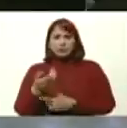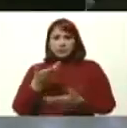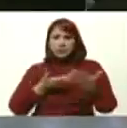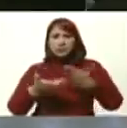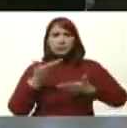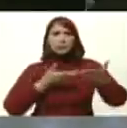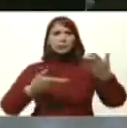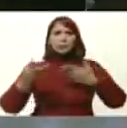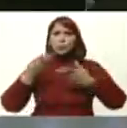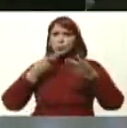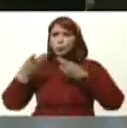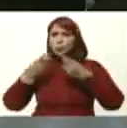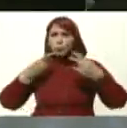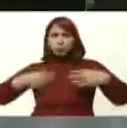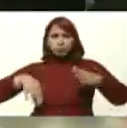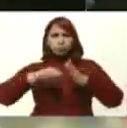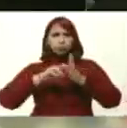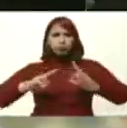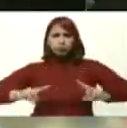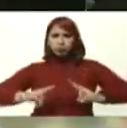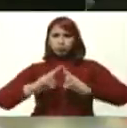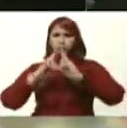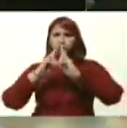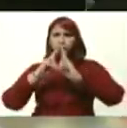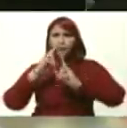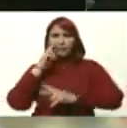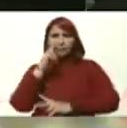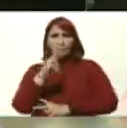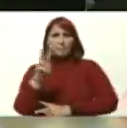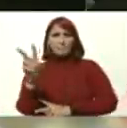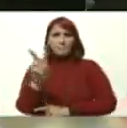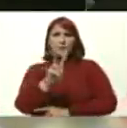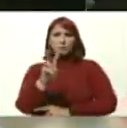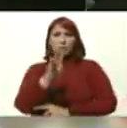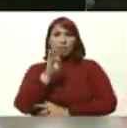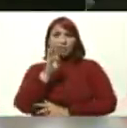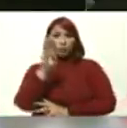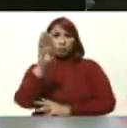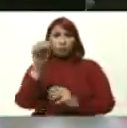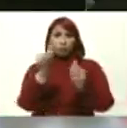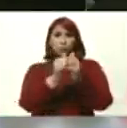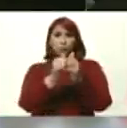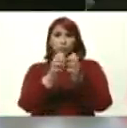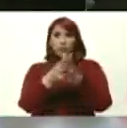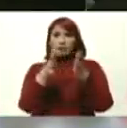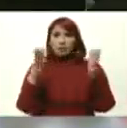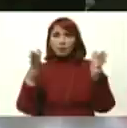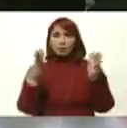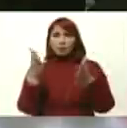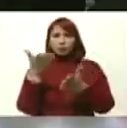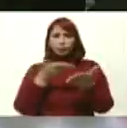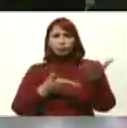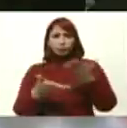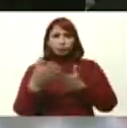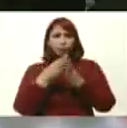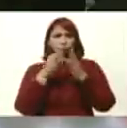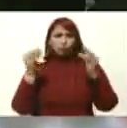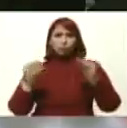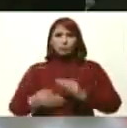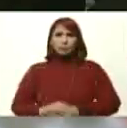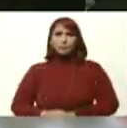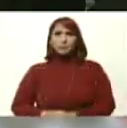el reencuentro. Ver a Venezuela y su futuro con grandeza, entre todos y todas.